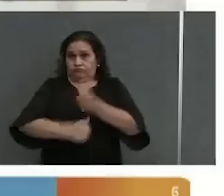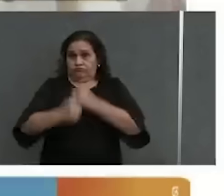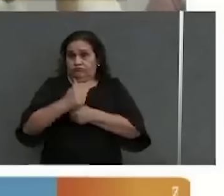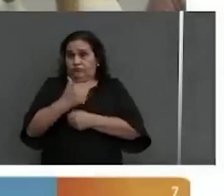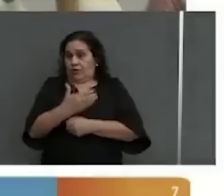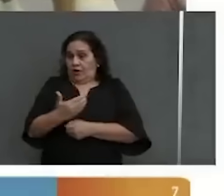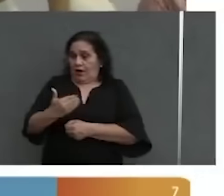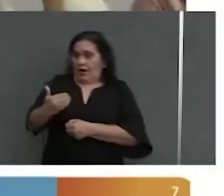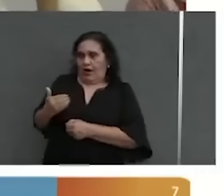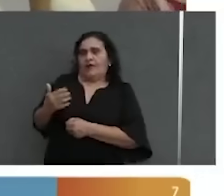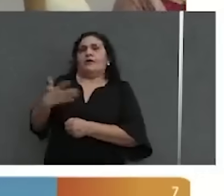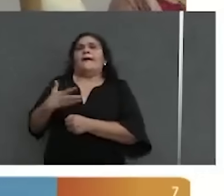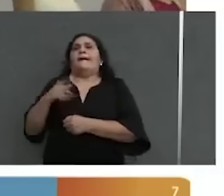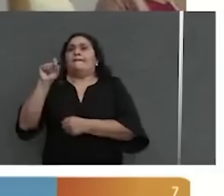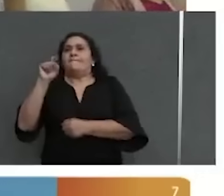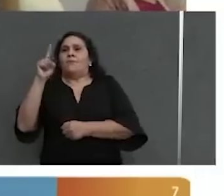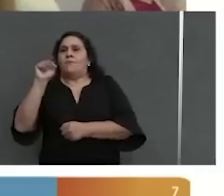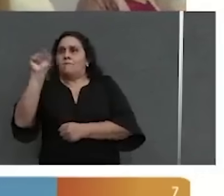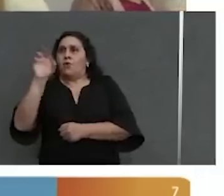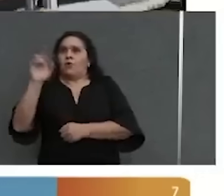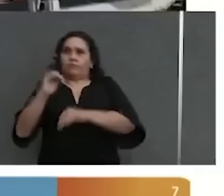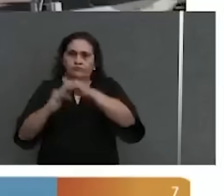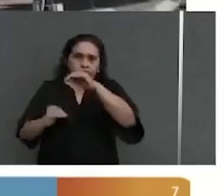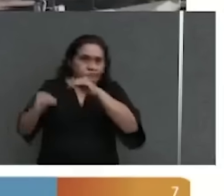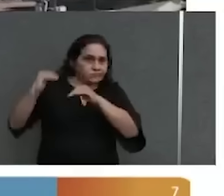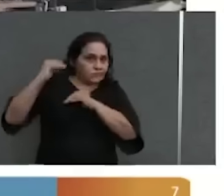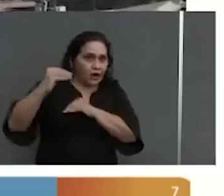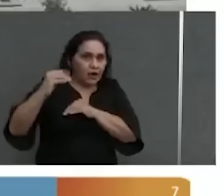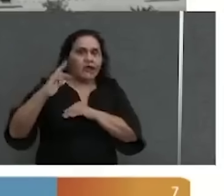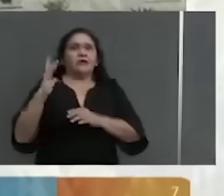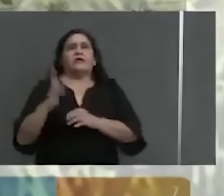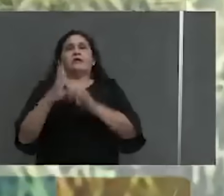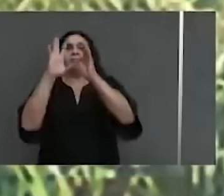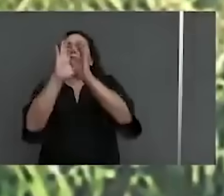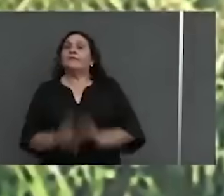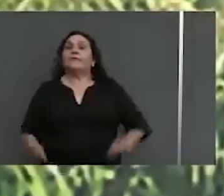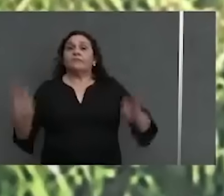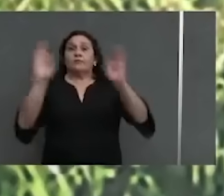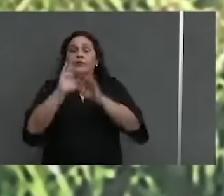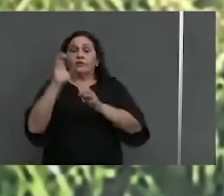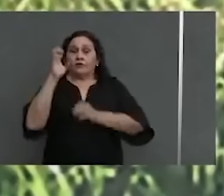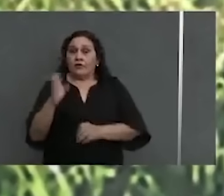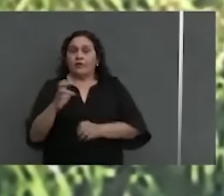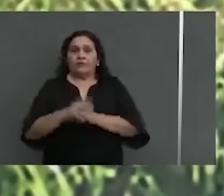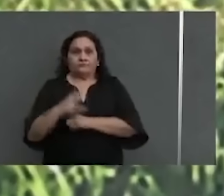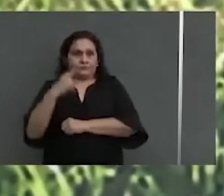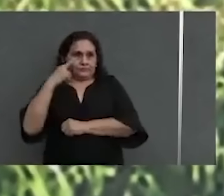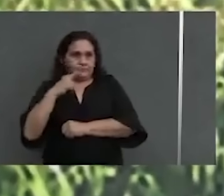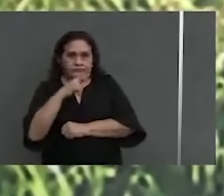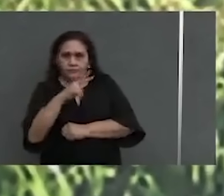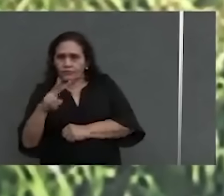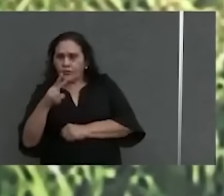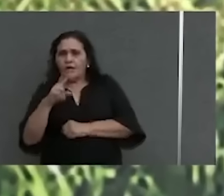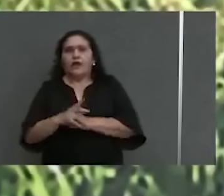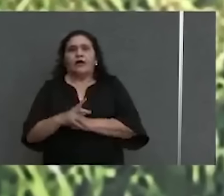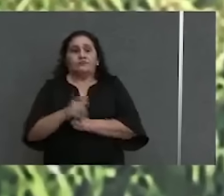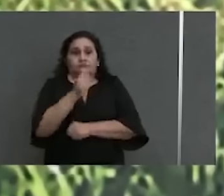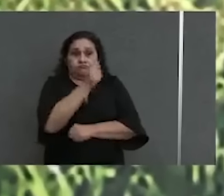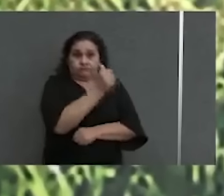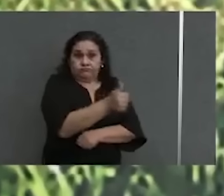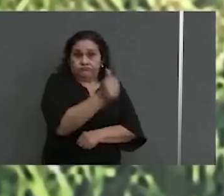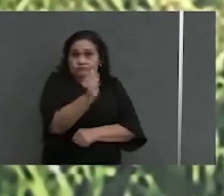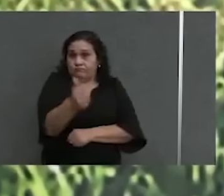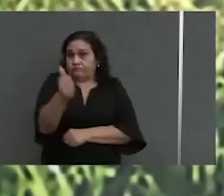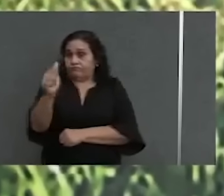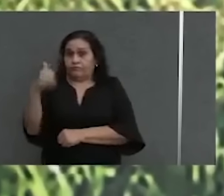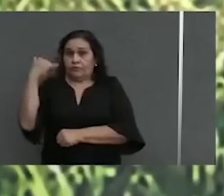un 21% más. Y bueno, lo más importante es que esto se vea reflejado en el bolsillo de las y los